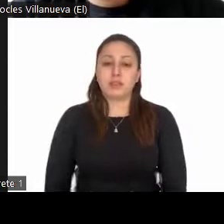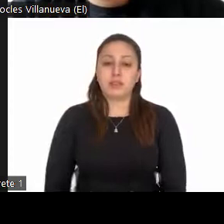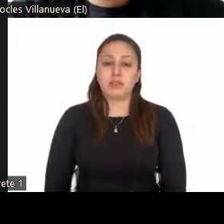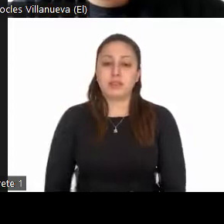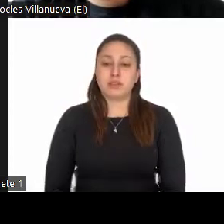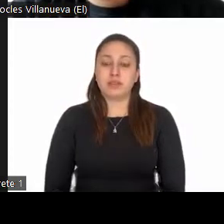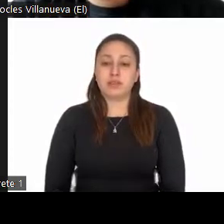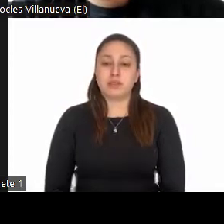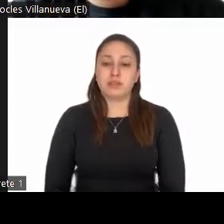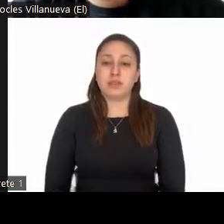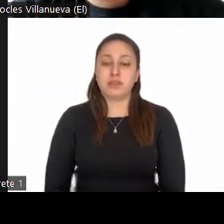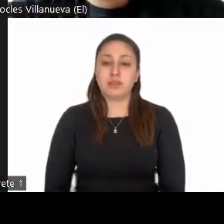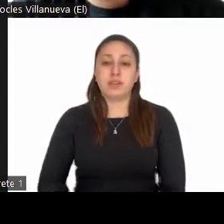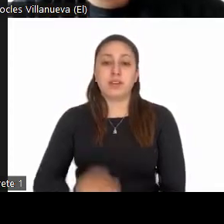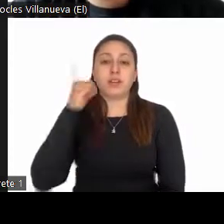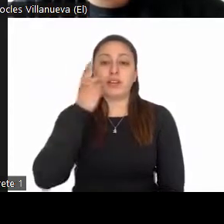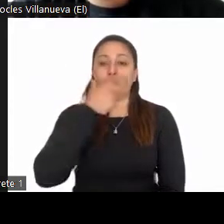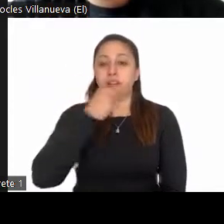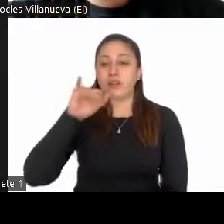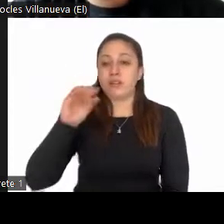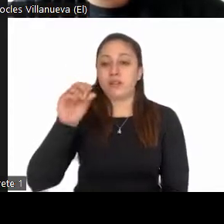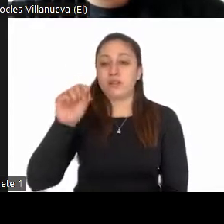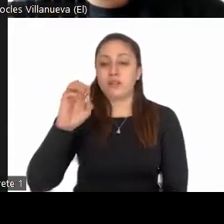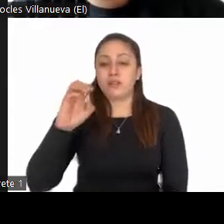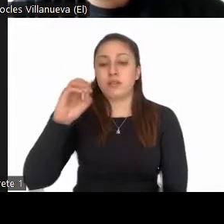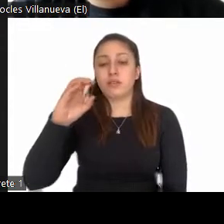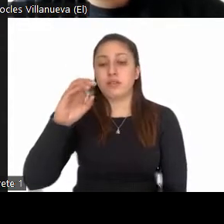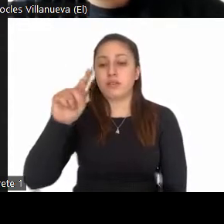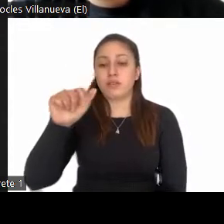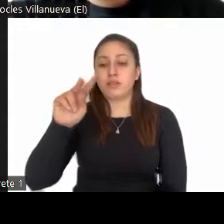días. Diputado José Octavio Rivero Villaseñor.